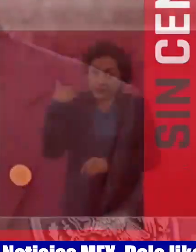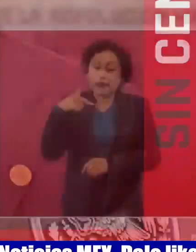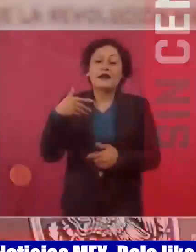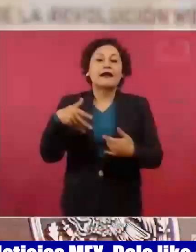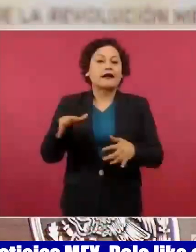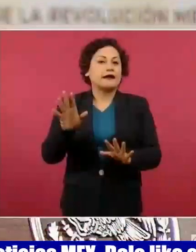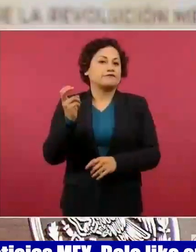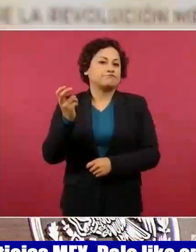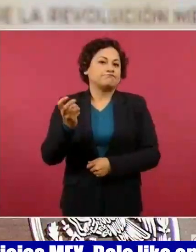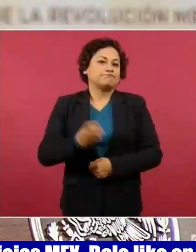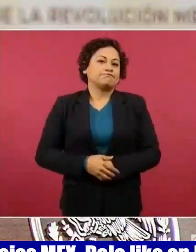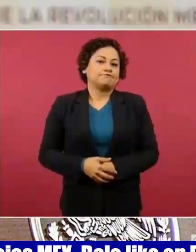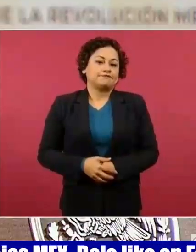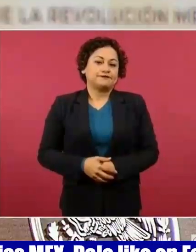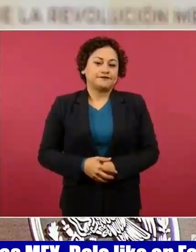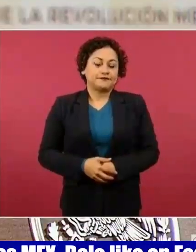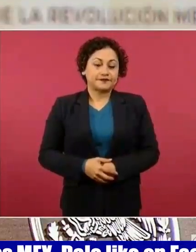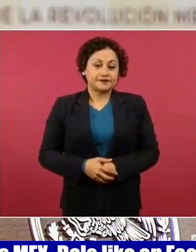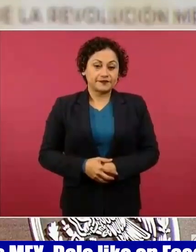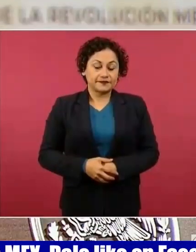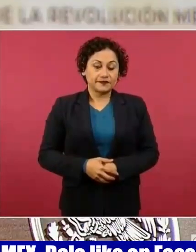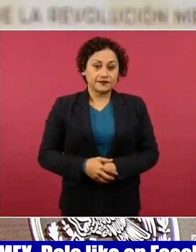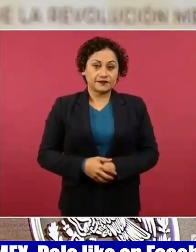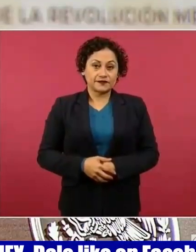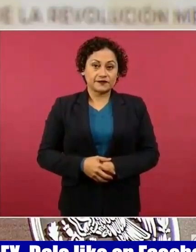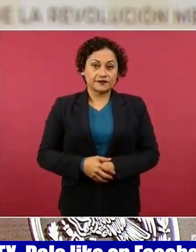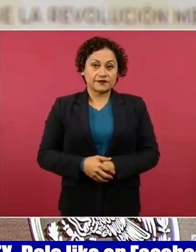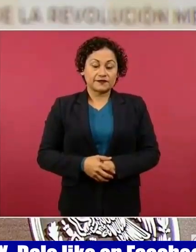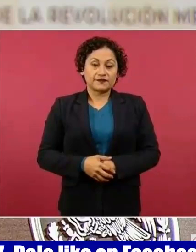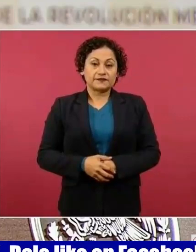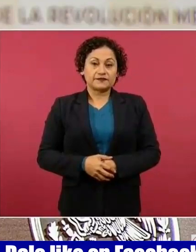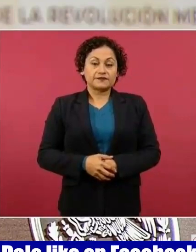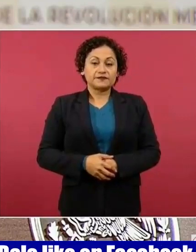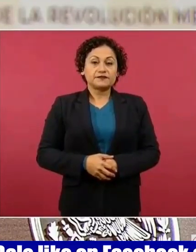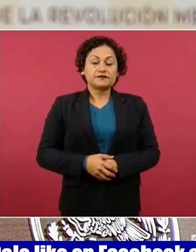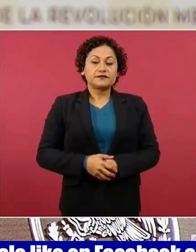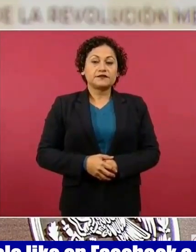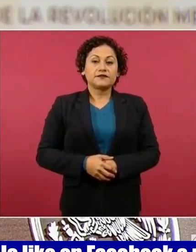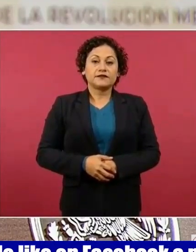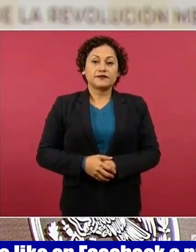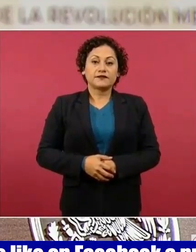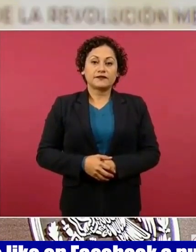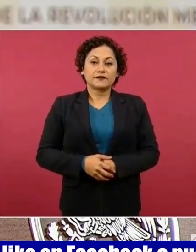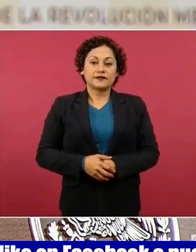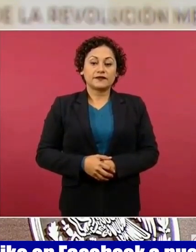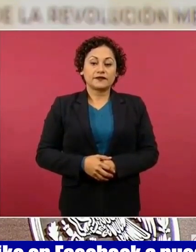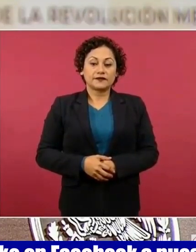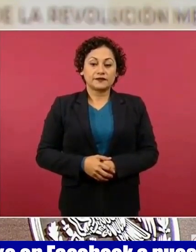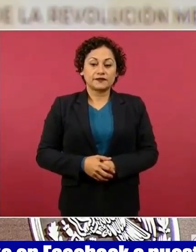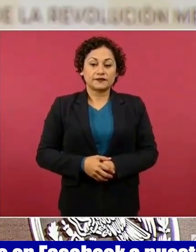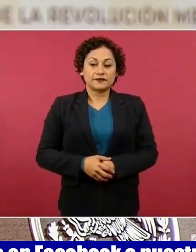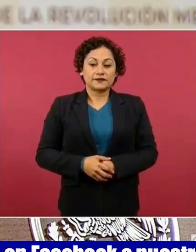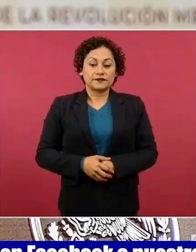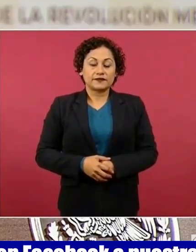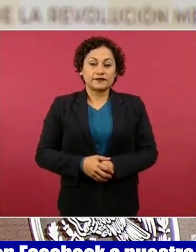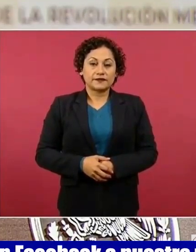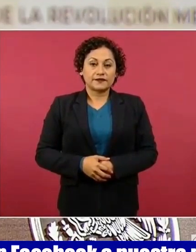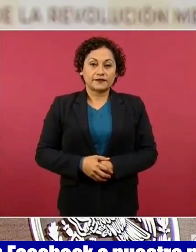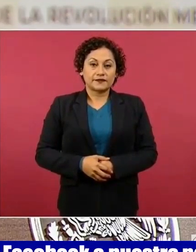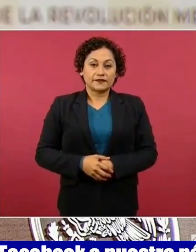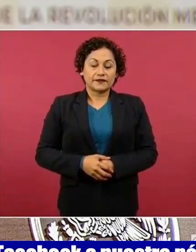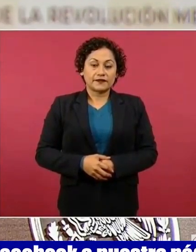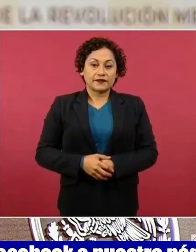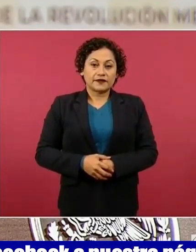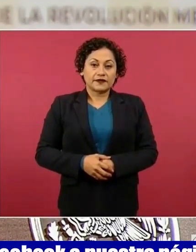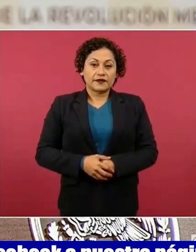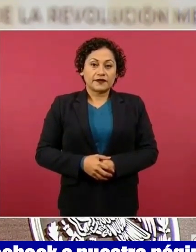menosprecie al pueblo. Fíjese, más adelante, otro reportero, pero del Heraldo de México, le pide